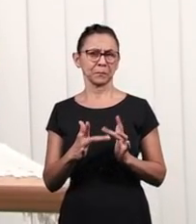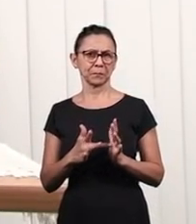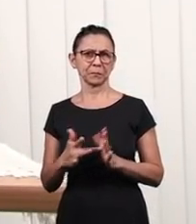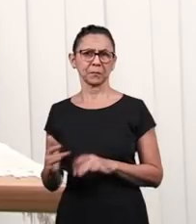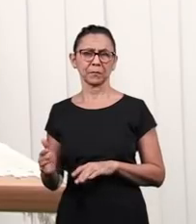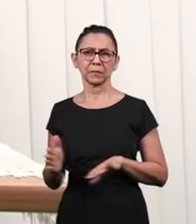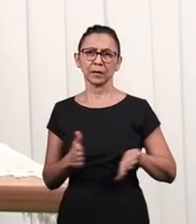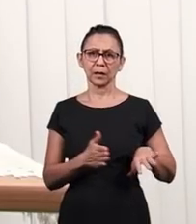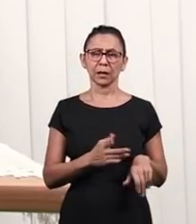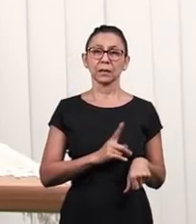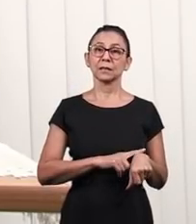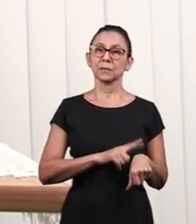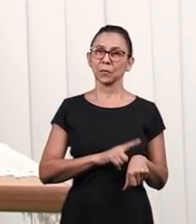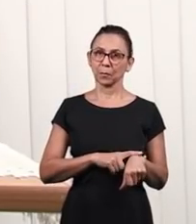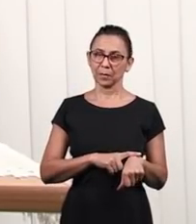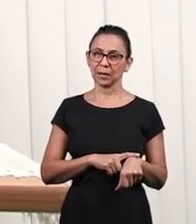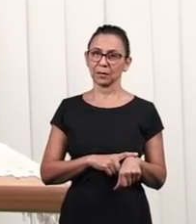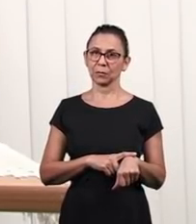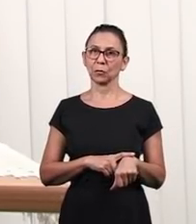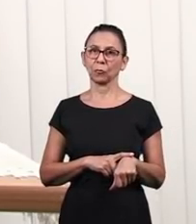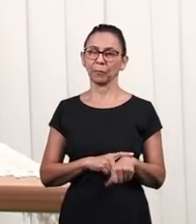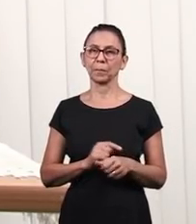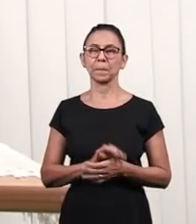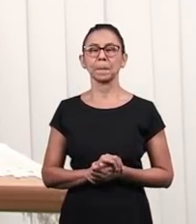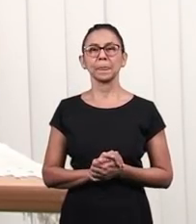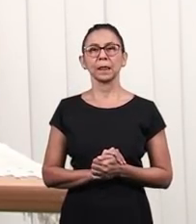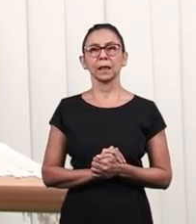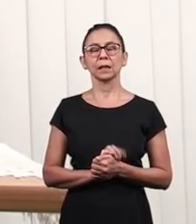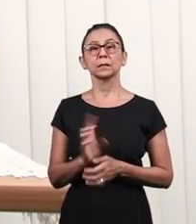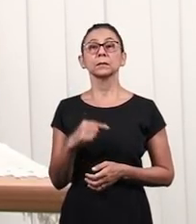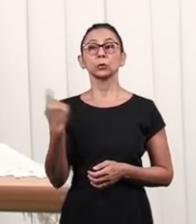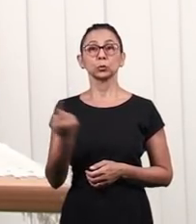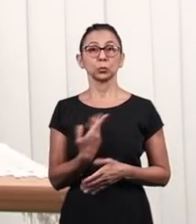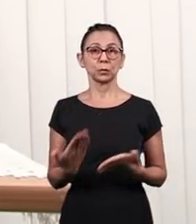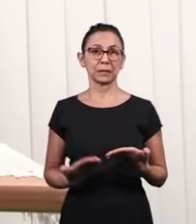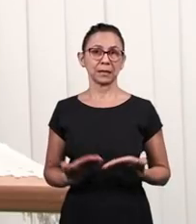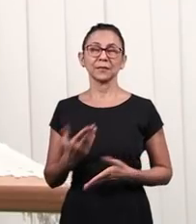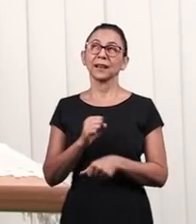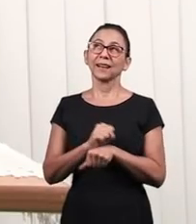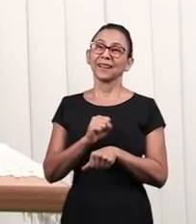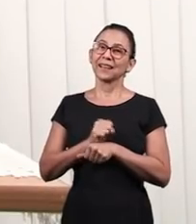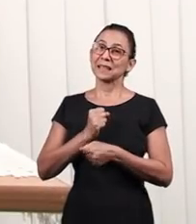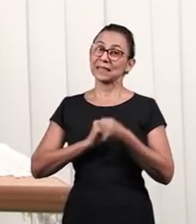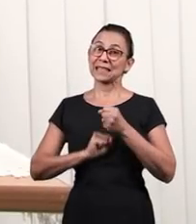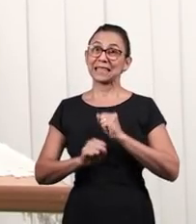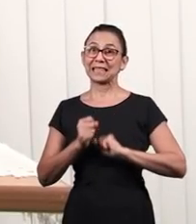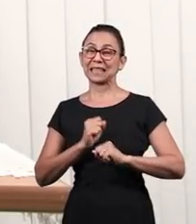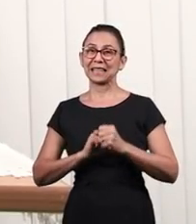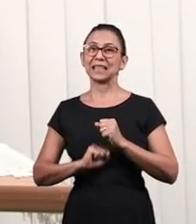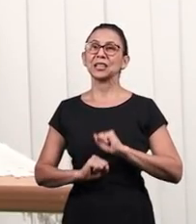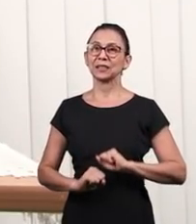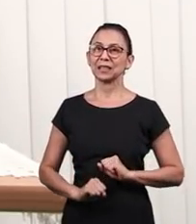Mis hermanos, este momento es muy aguardado por nuestros hermanos, donde los pastores enviaron